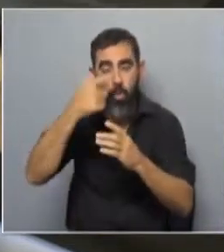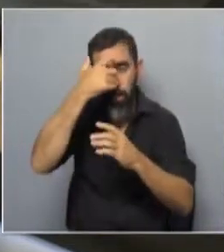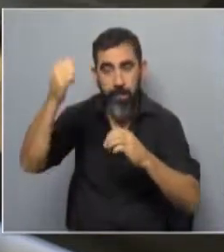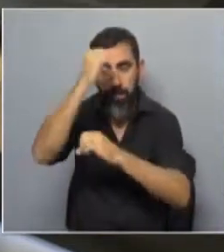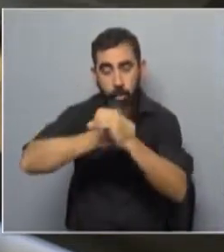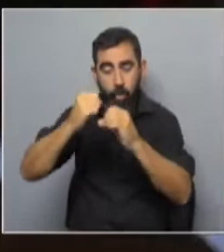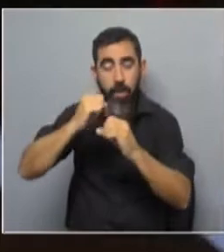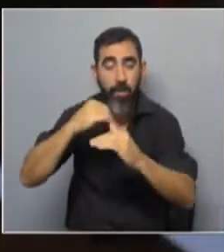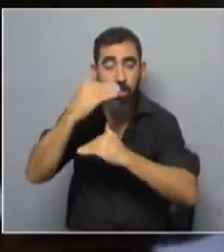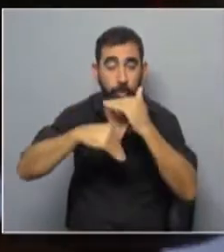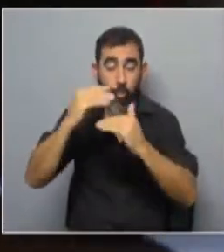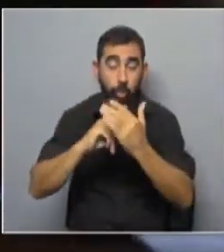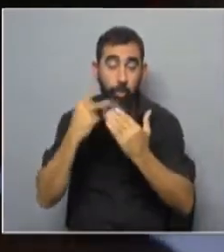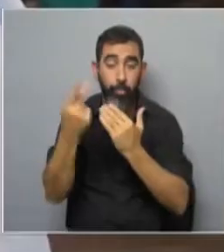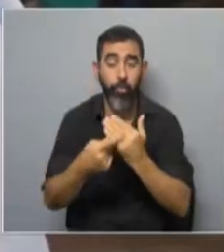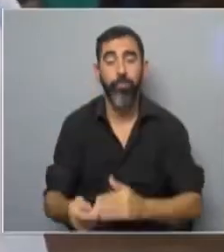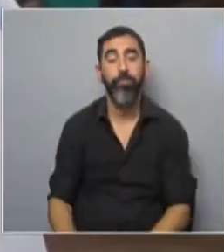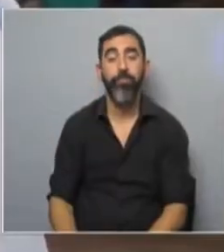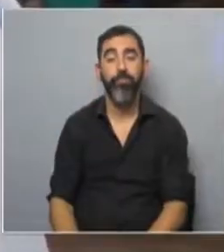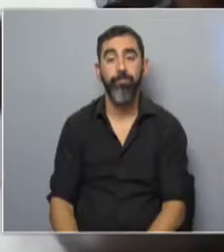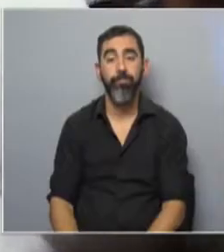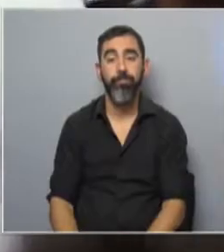desarrollo de proyectos.